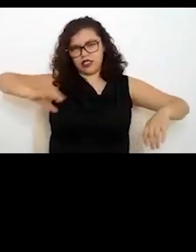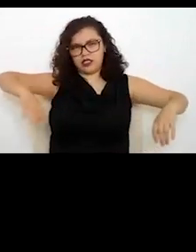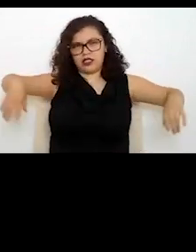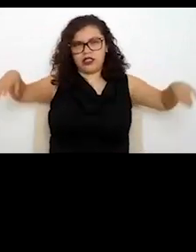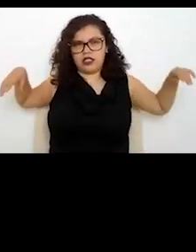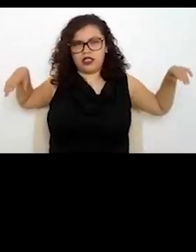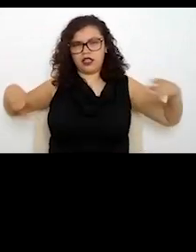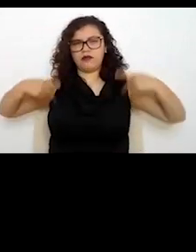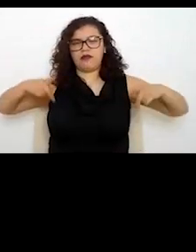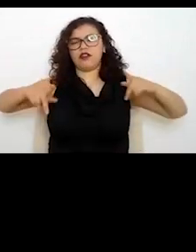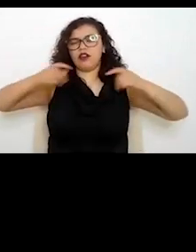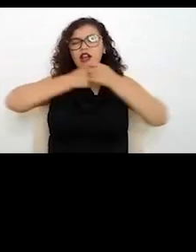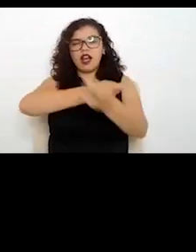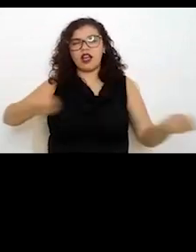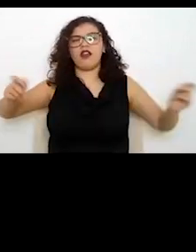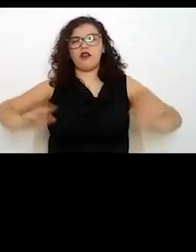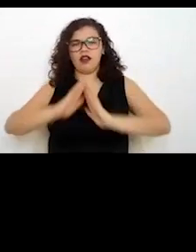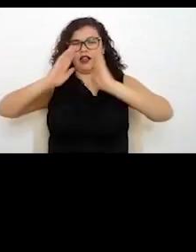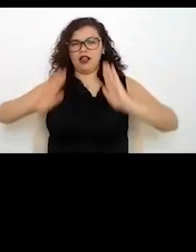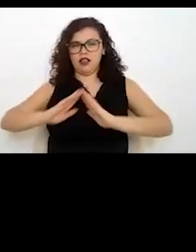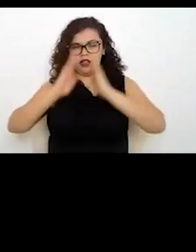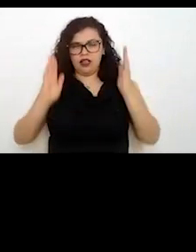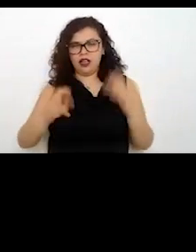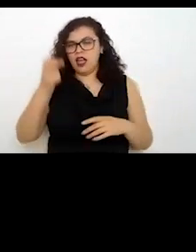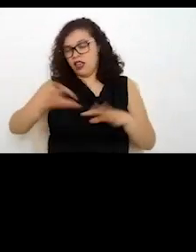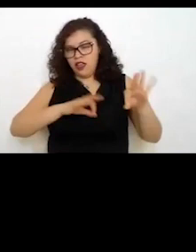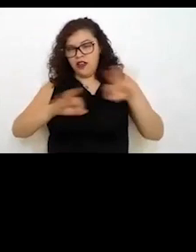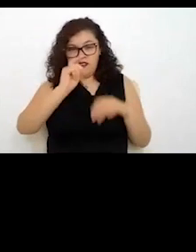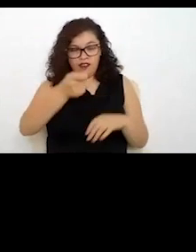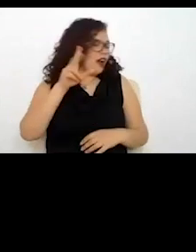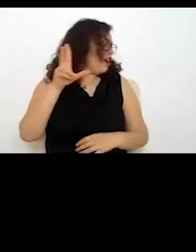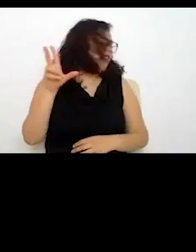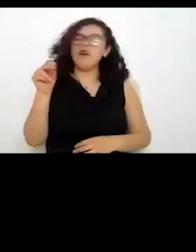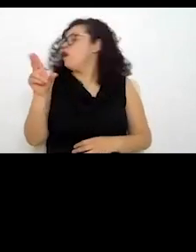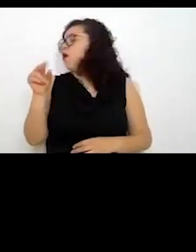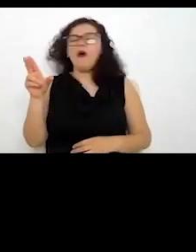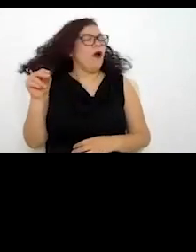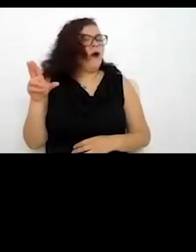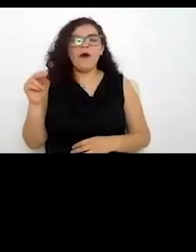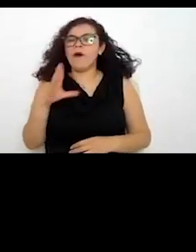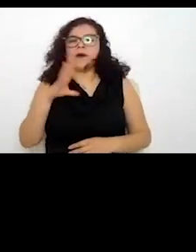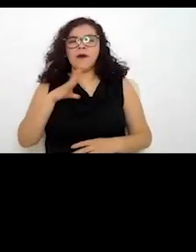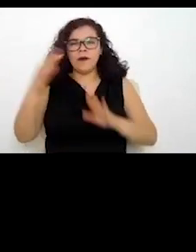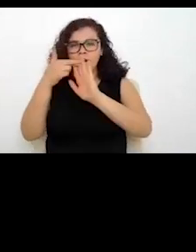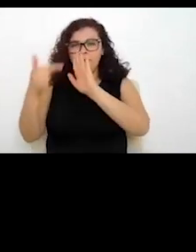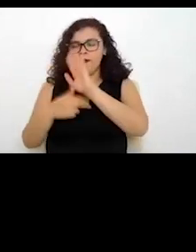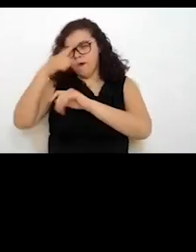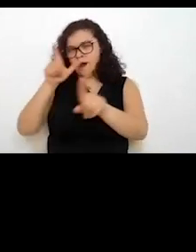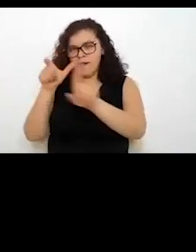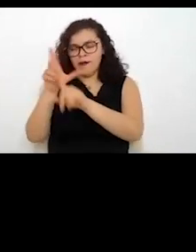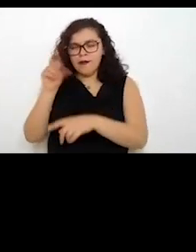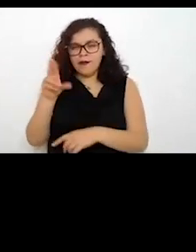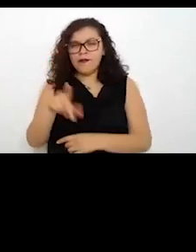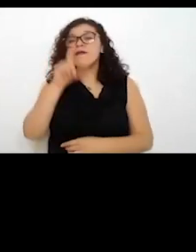edad, justamente no constituyen un trabajo y no entran en este régimen de protección. También